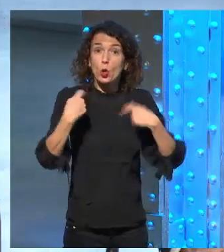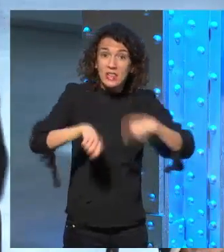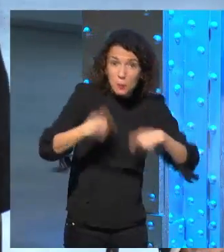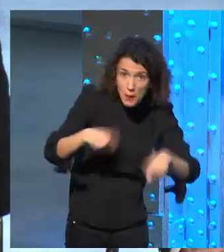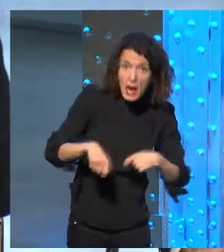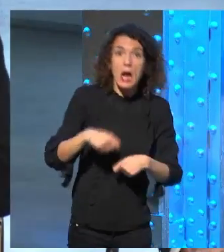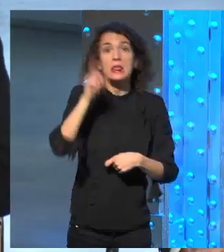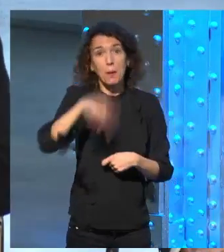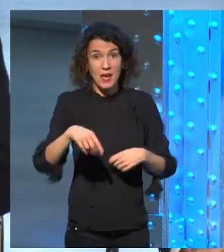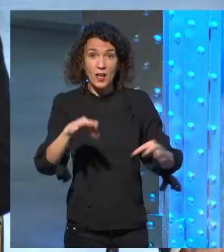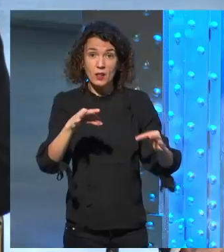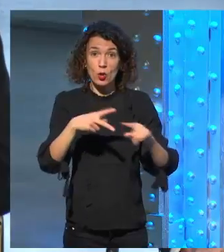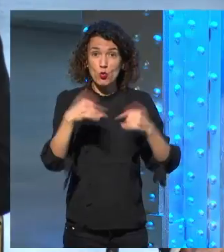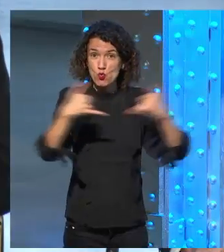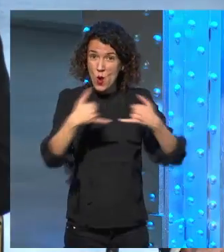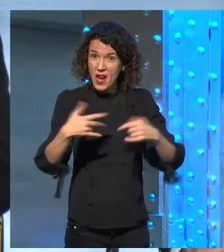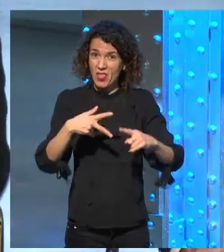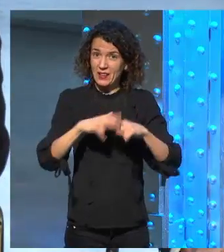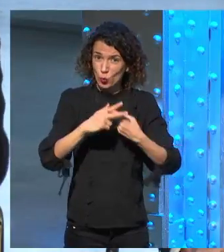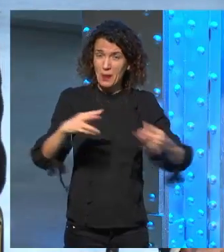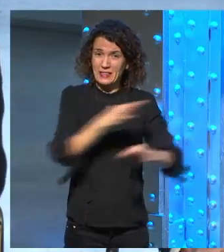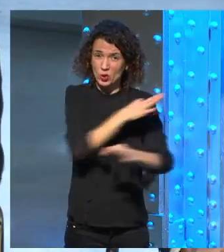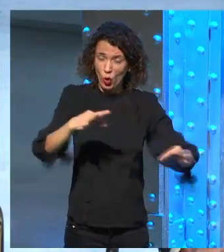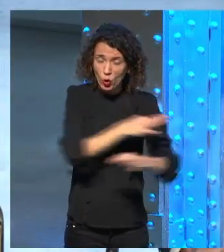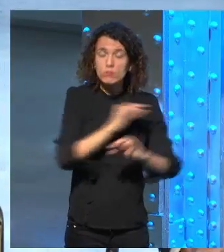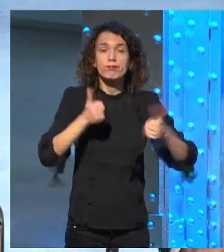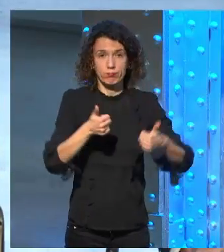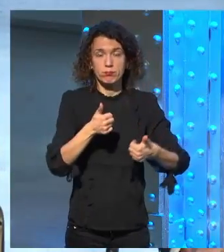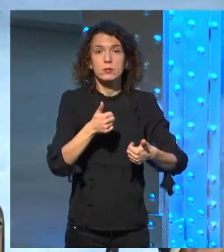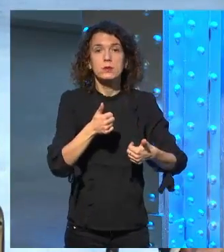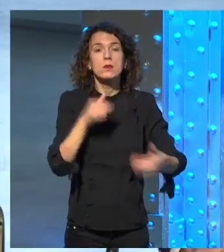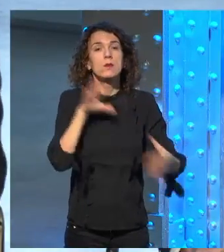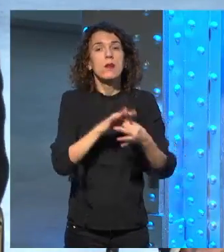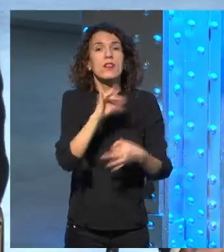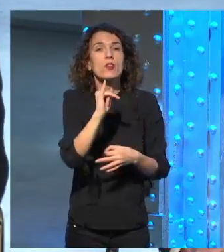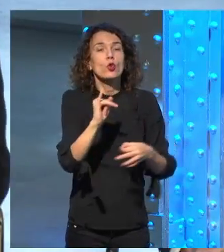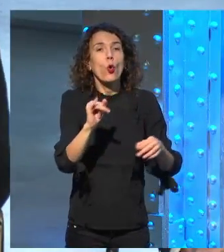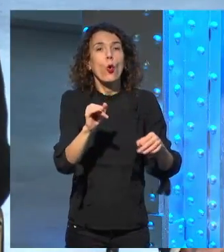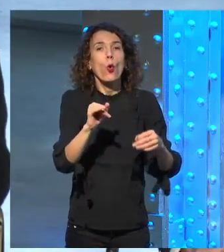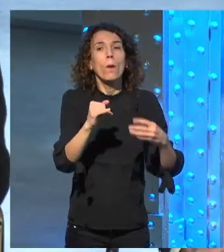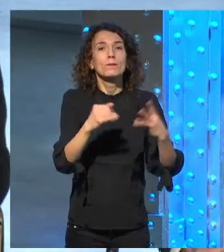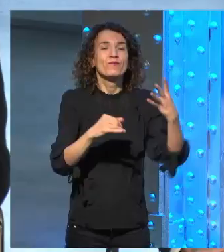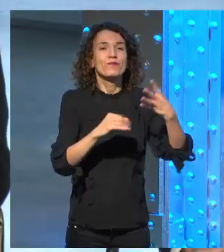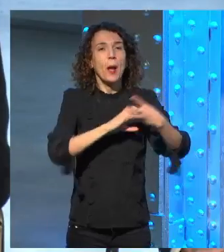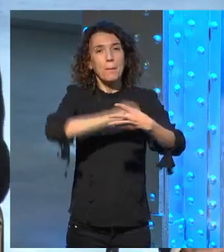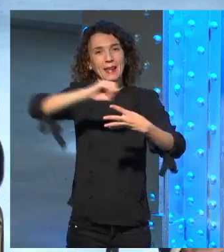y de la cuerda, evidentemente está precisado en la partitura muy claro el ritmo, ¿no? Pero